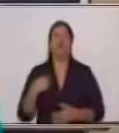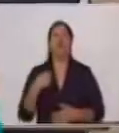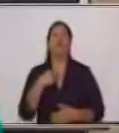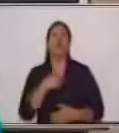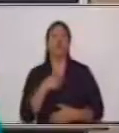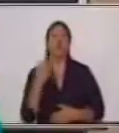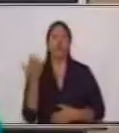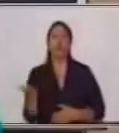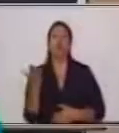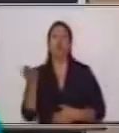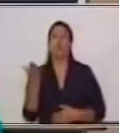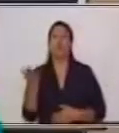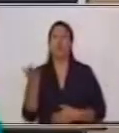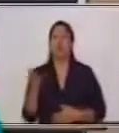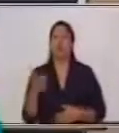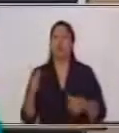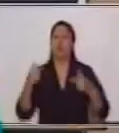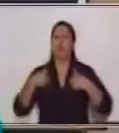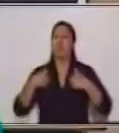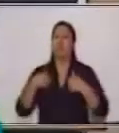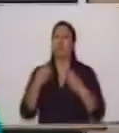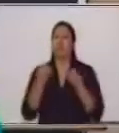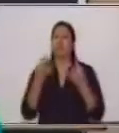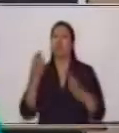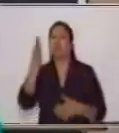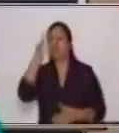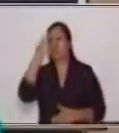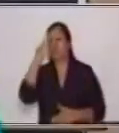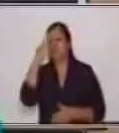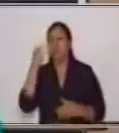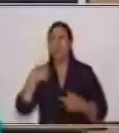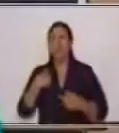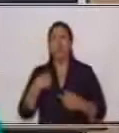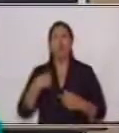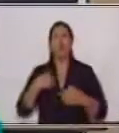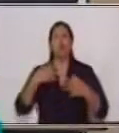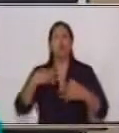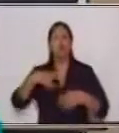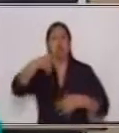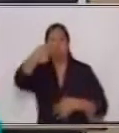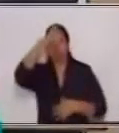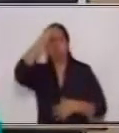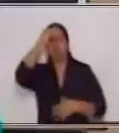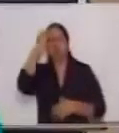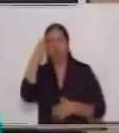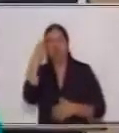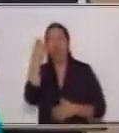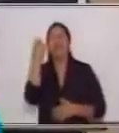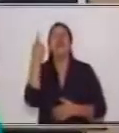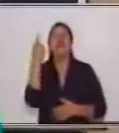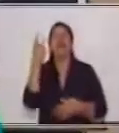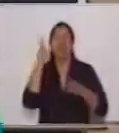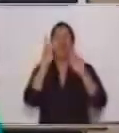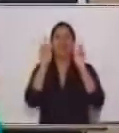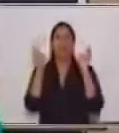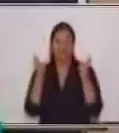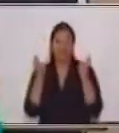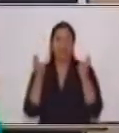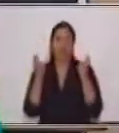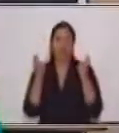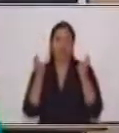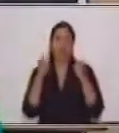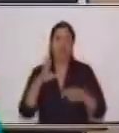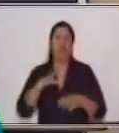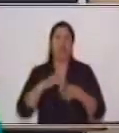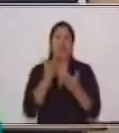dominio acerca de un tema, para evaluar ese nivel de dominio, favorece la libre expresión, se puede